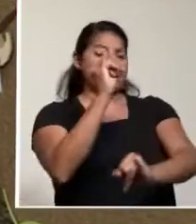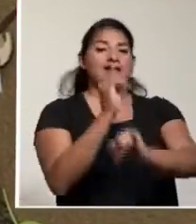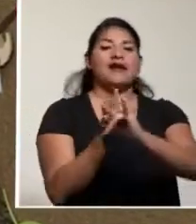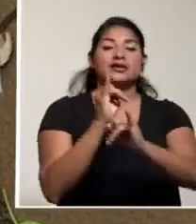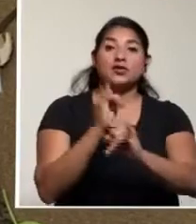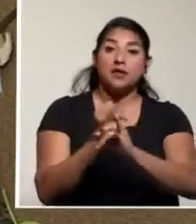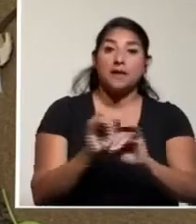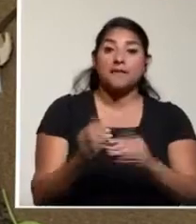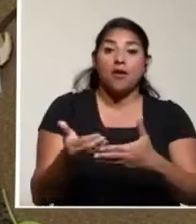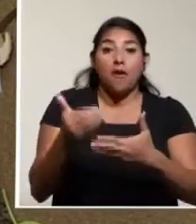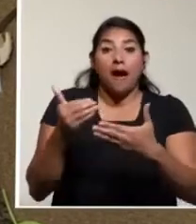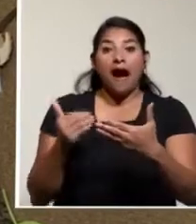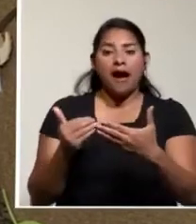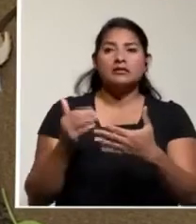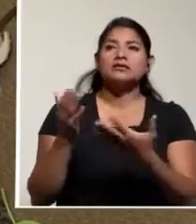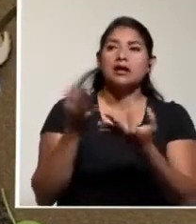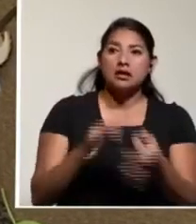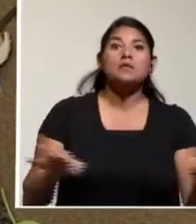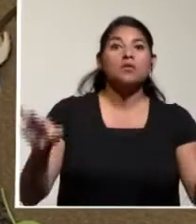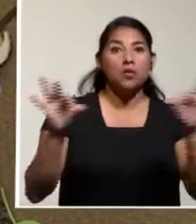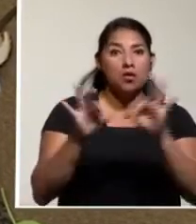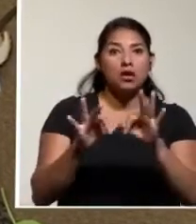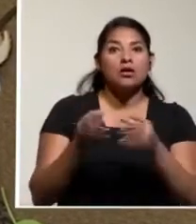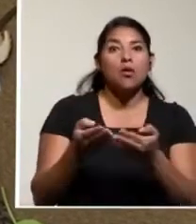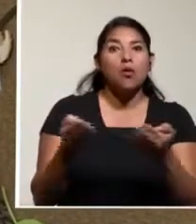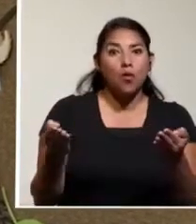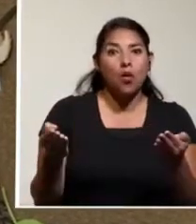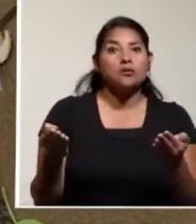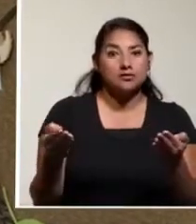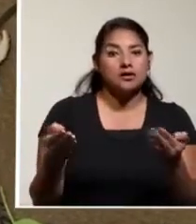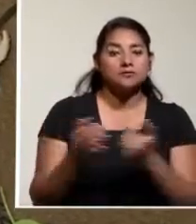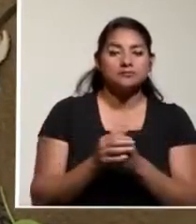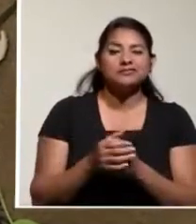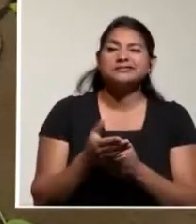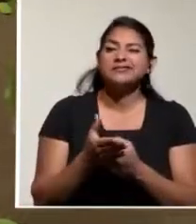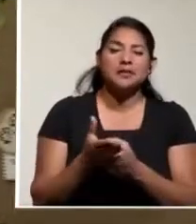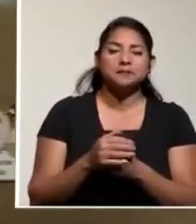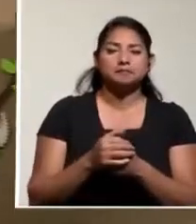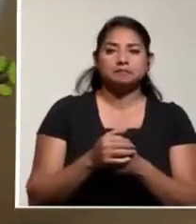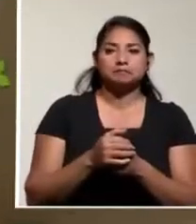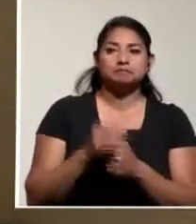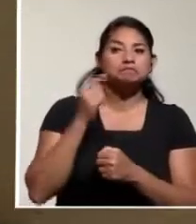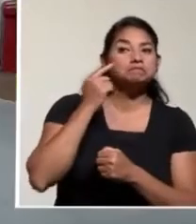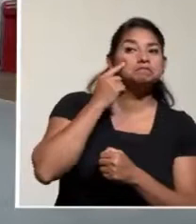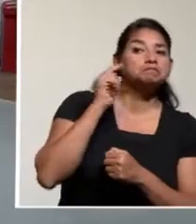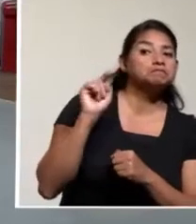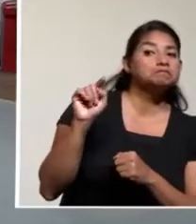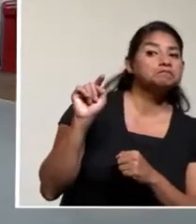Pero por supuesto, antes hay algo muy, muy importante. ¿Qué dice por ahí?